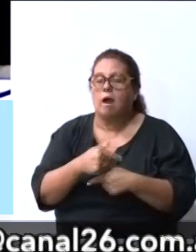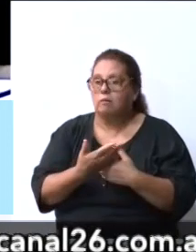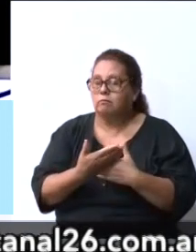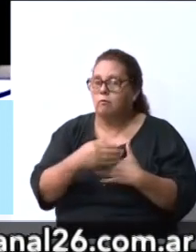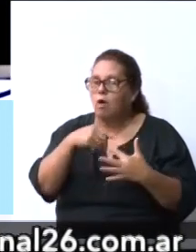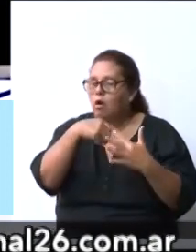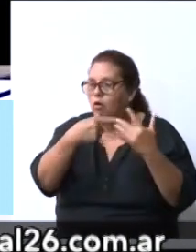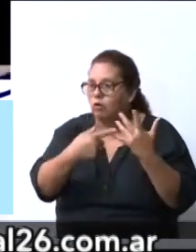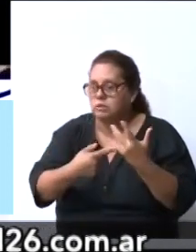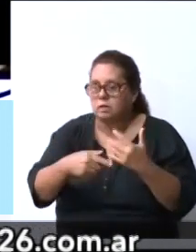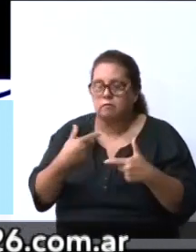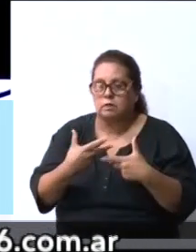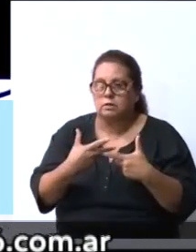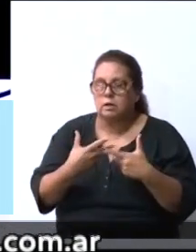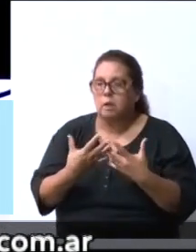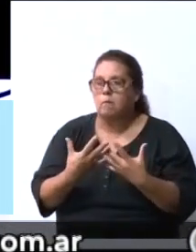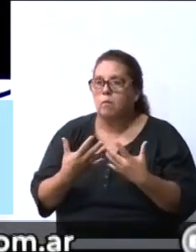parques y plazas de la ciudad.